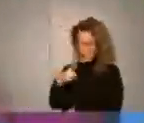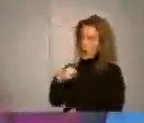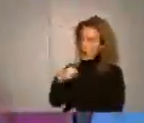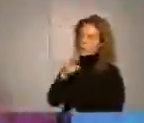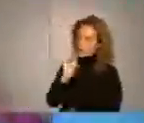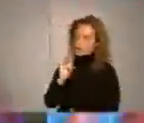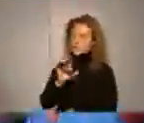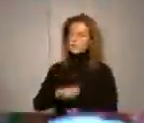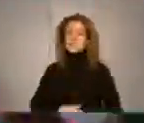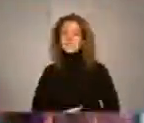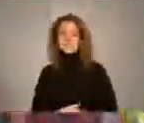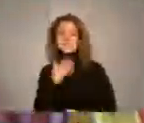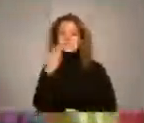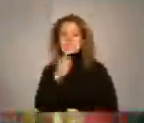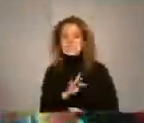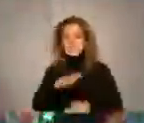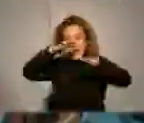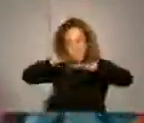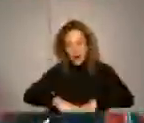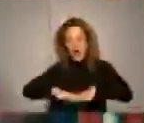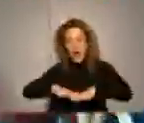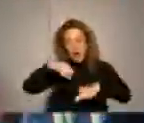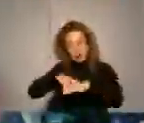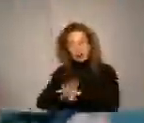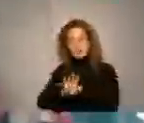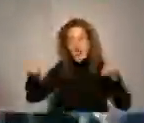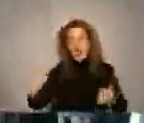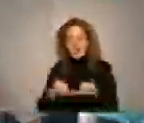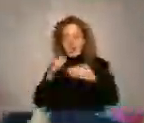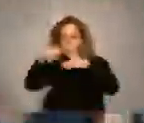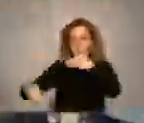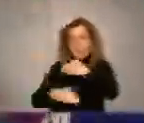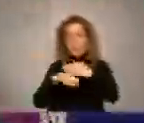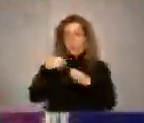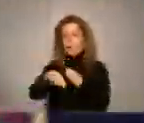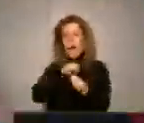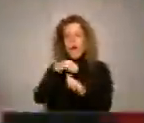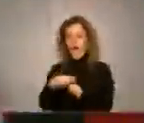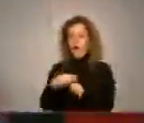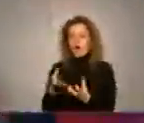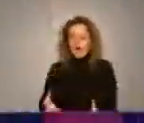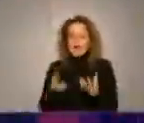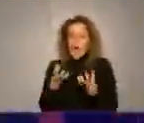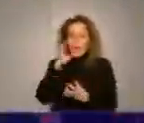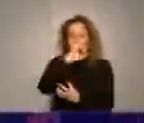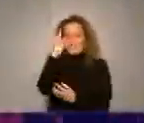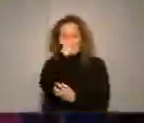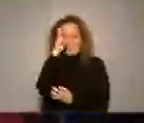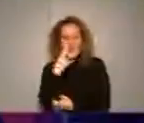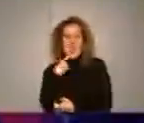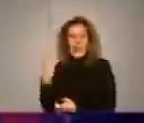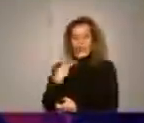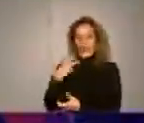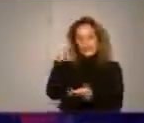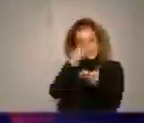señal. Que el PT esté debajo de Las Palmas, que ya no gane coalición canaria. Con esos